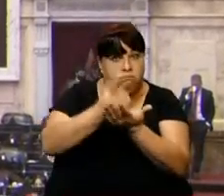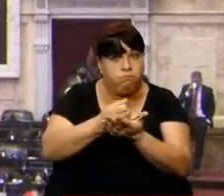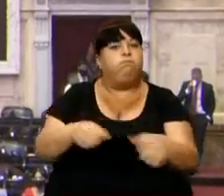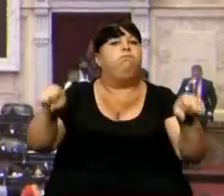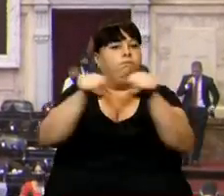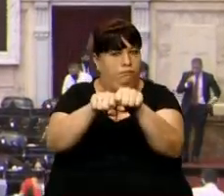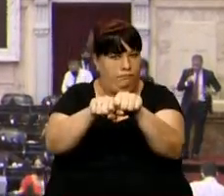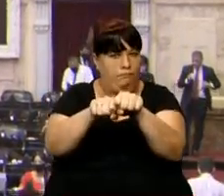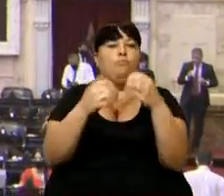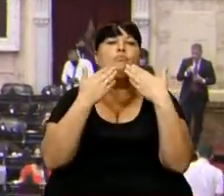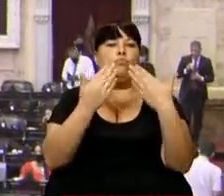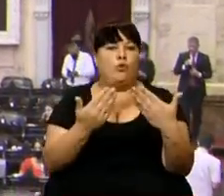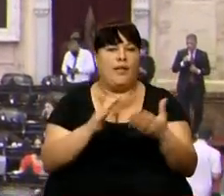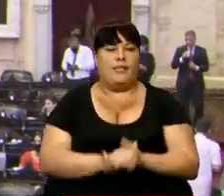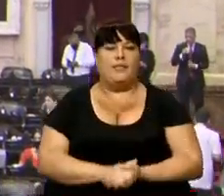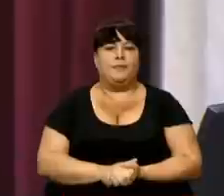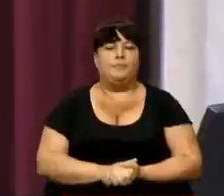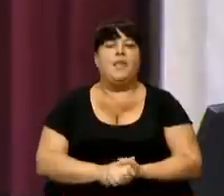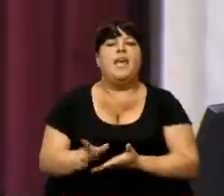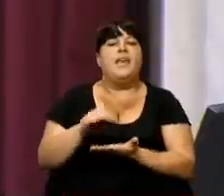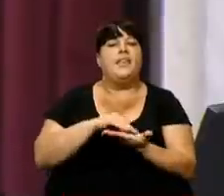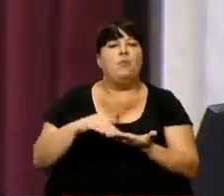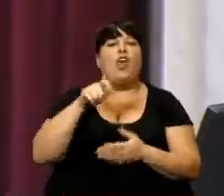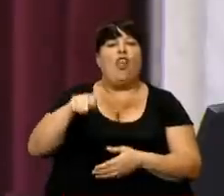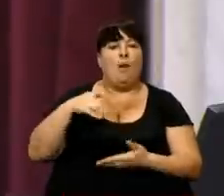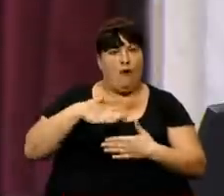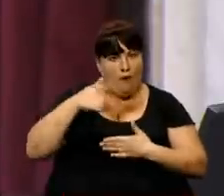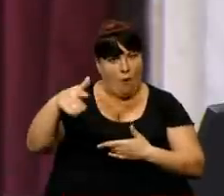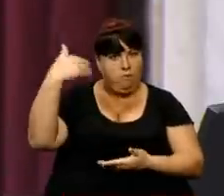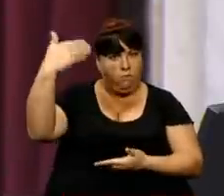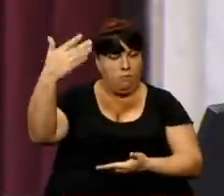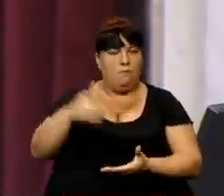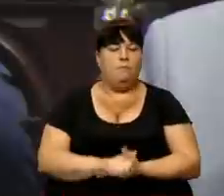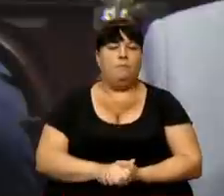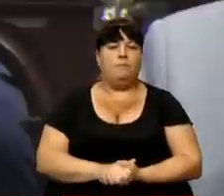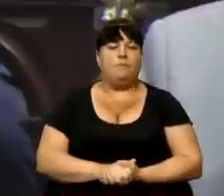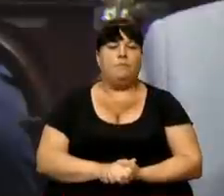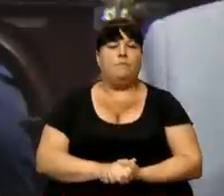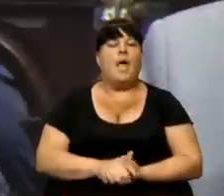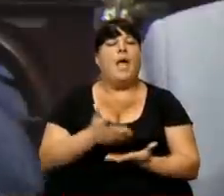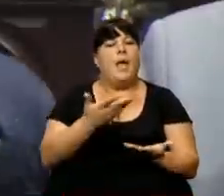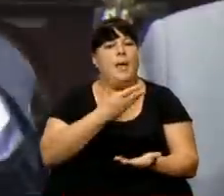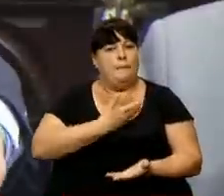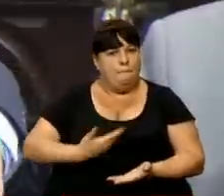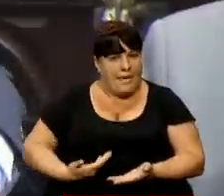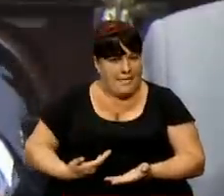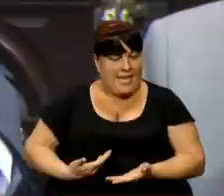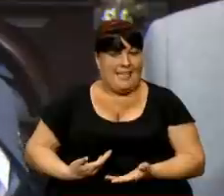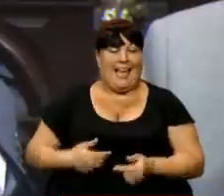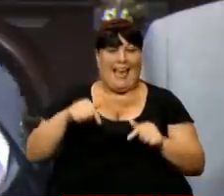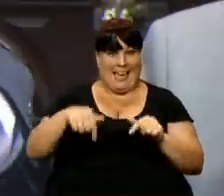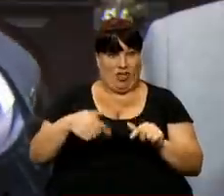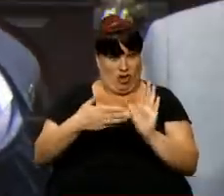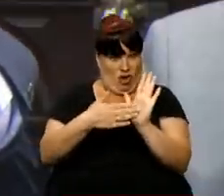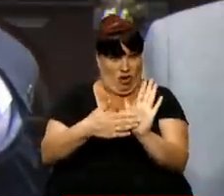y se logueen. Muchas gracias. Diputado Negri, por favor, en el uso de la palabra. Señor presidente, esto que